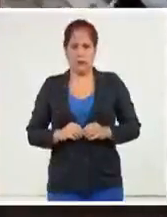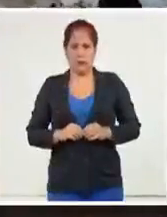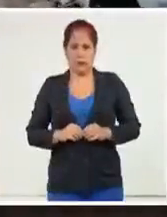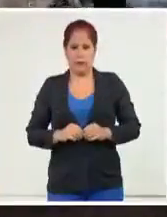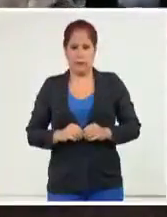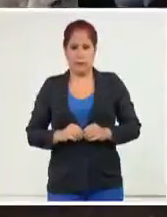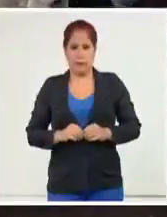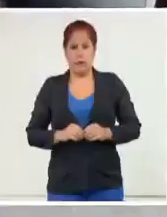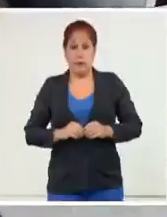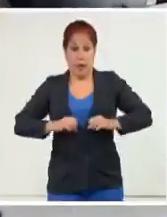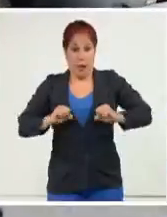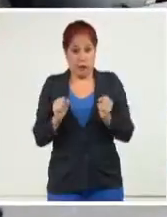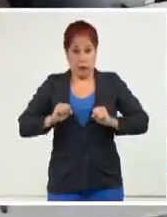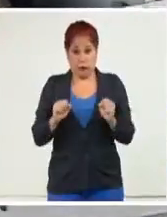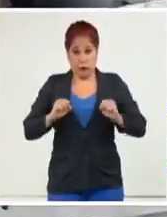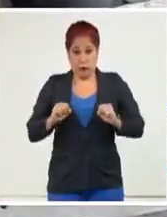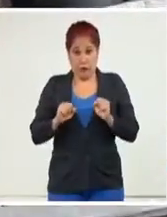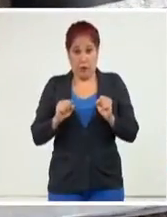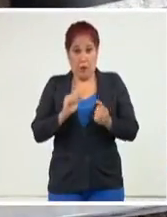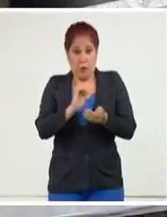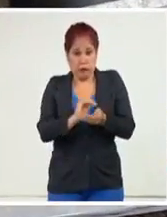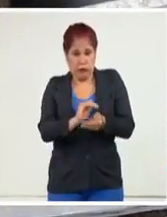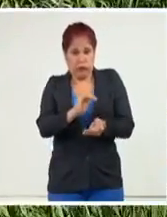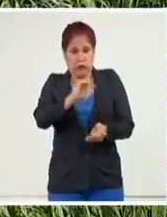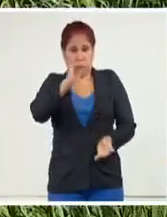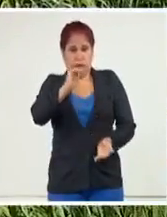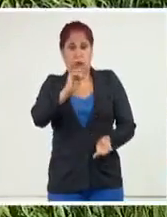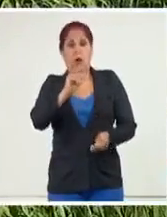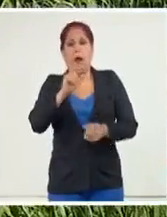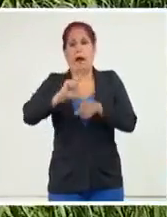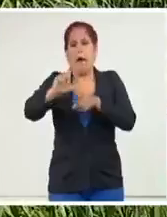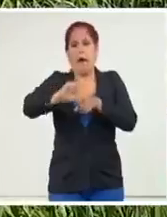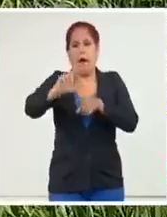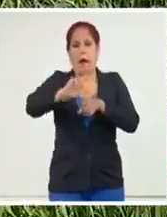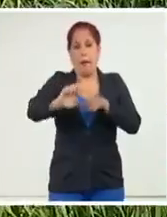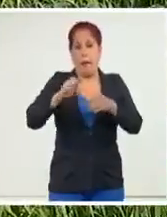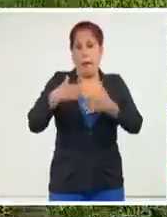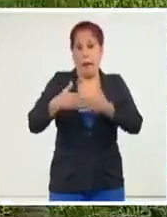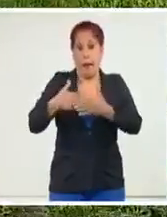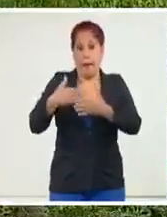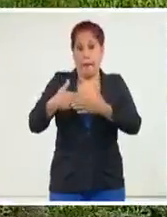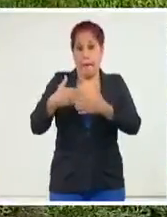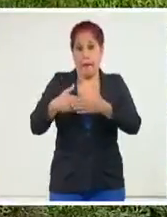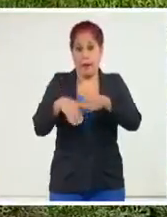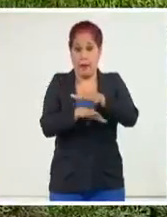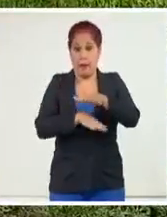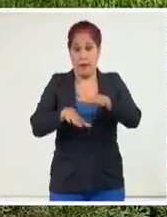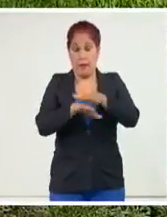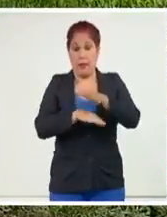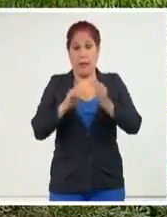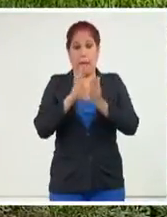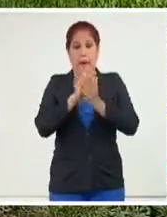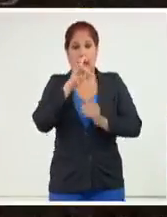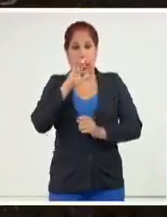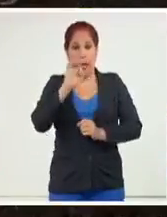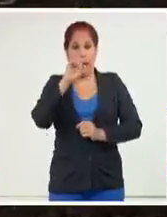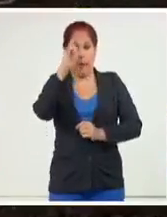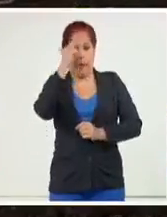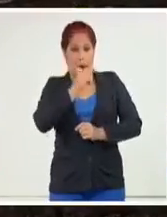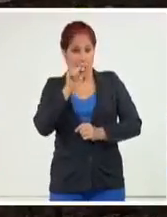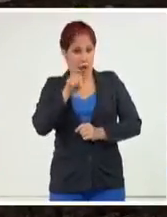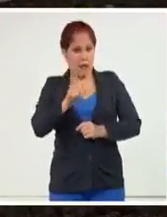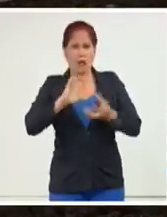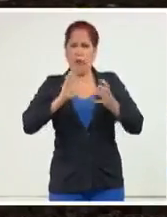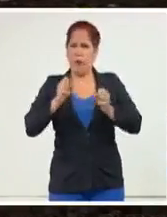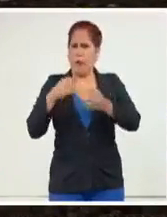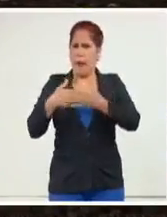La crianza de gallinas camperas rústicas y semirústicas en la unidad empresarial de base Minerva Duarte se inserta en la estrategia de la